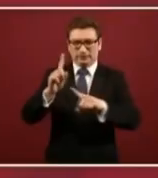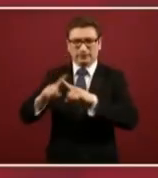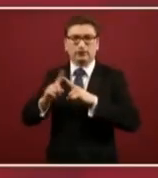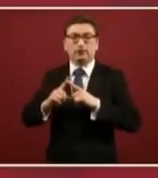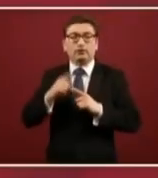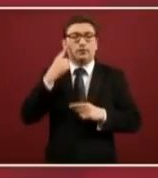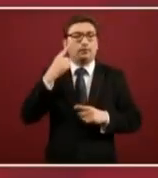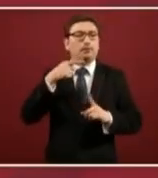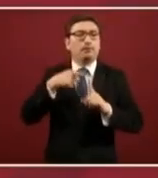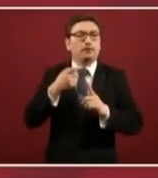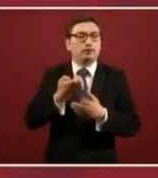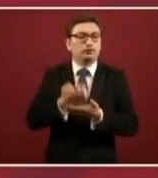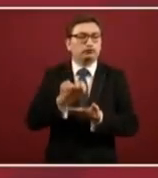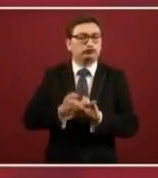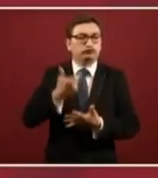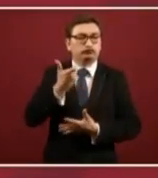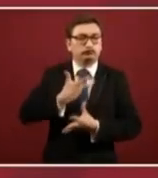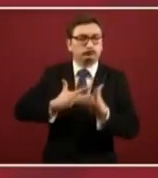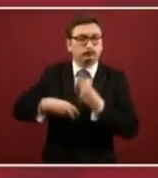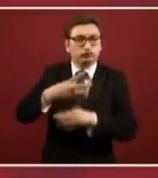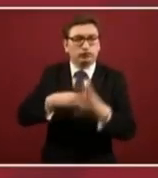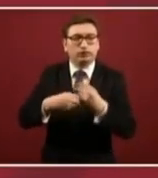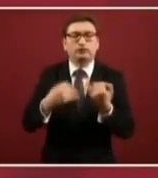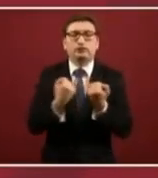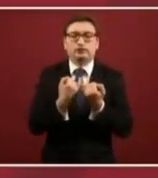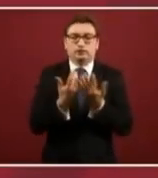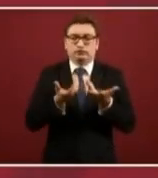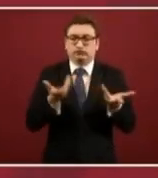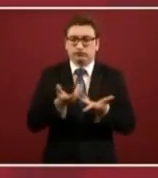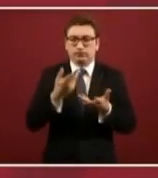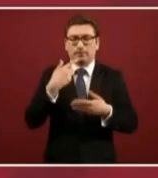cada acción para el desarrollo social.